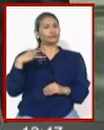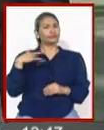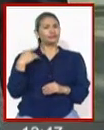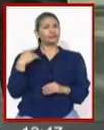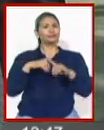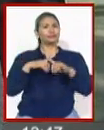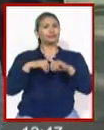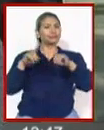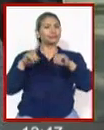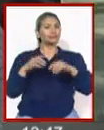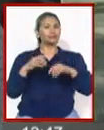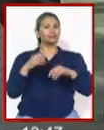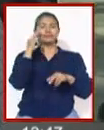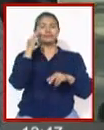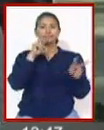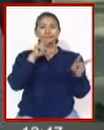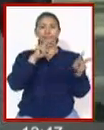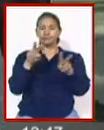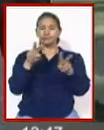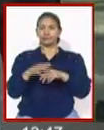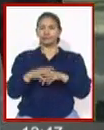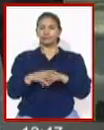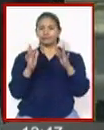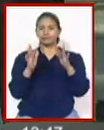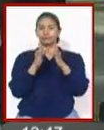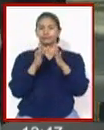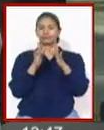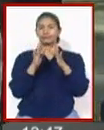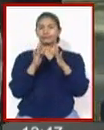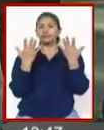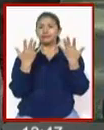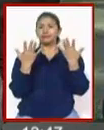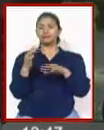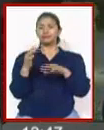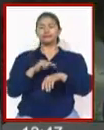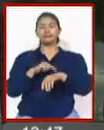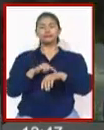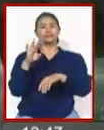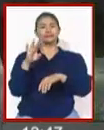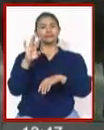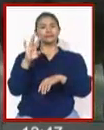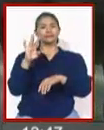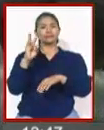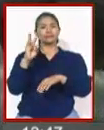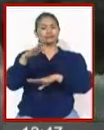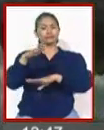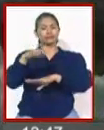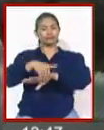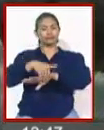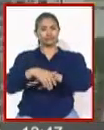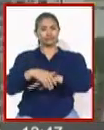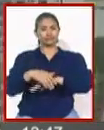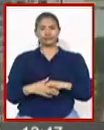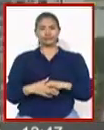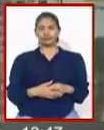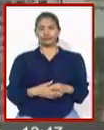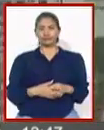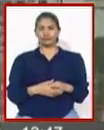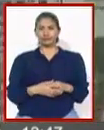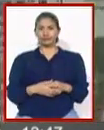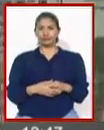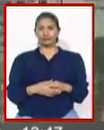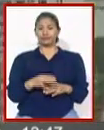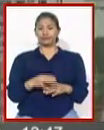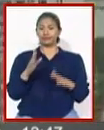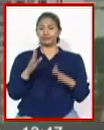pero sí he visto por las redes de que había habido eso de las 7 de la noche, creo, algo así. Sí, en